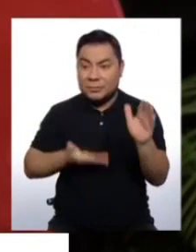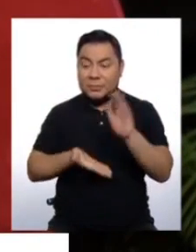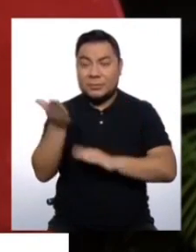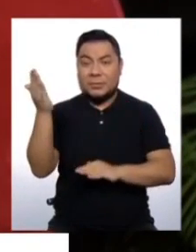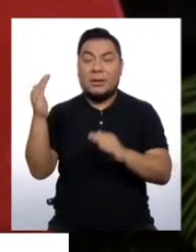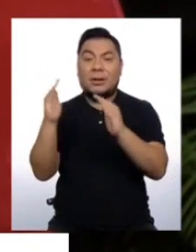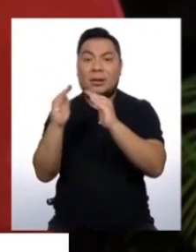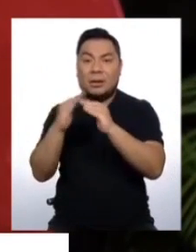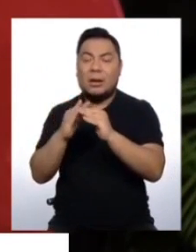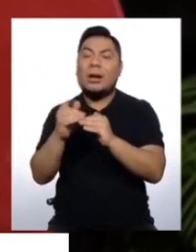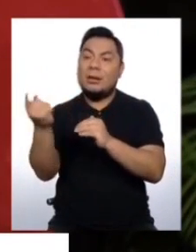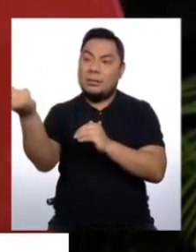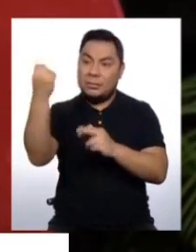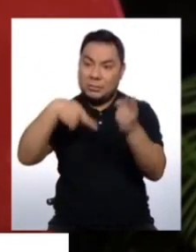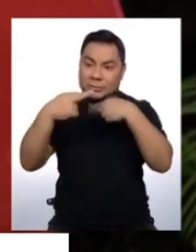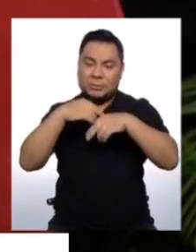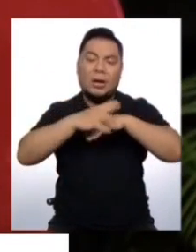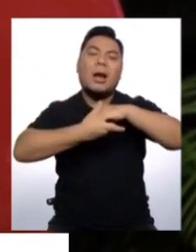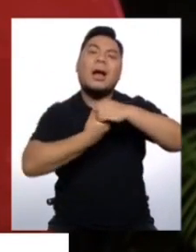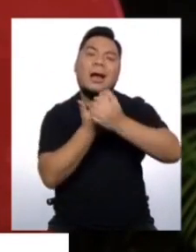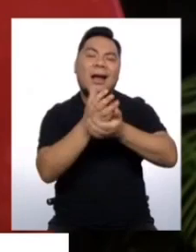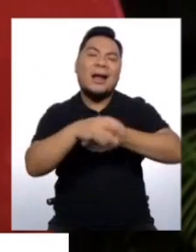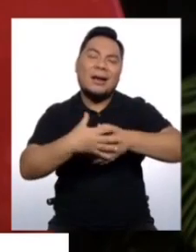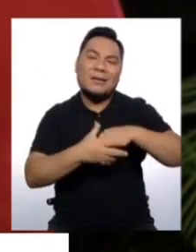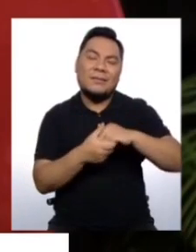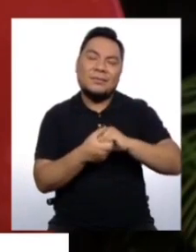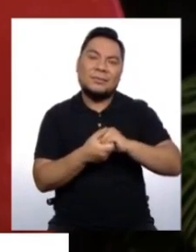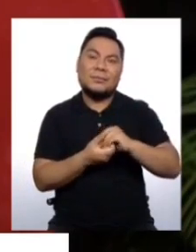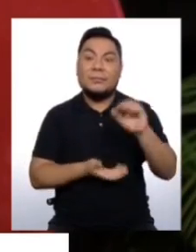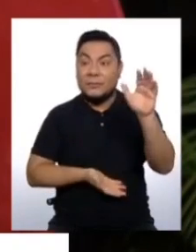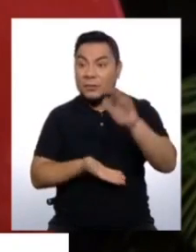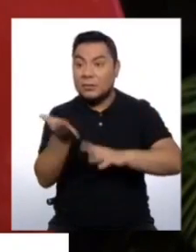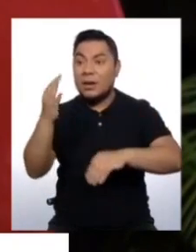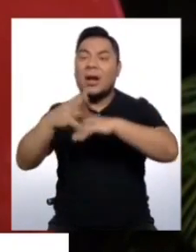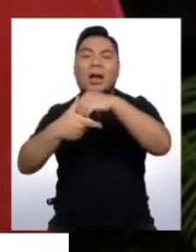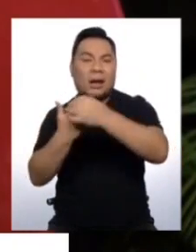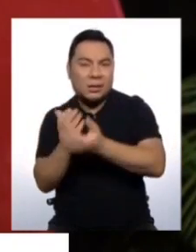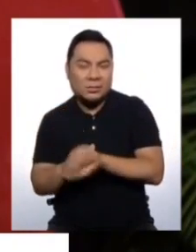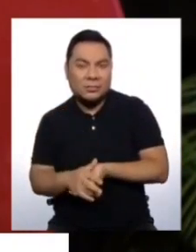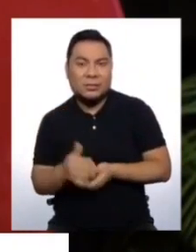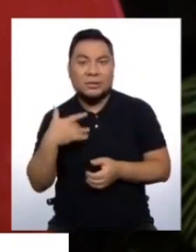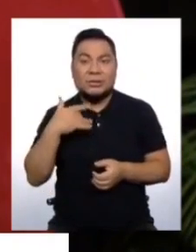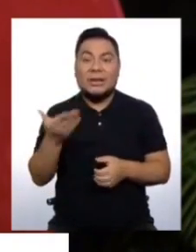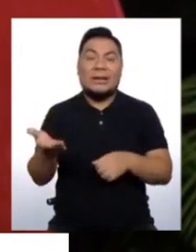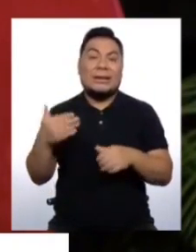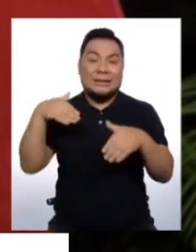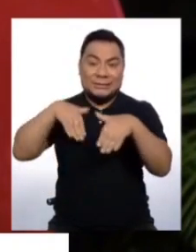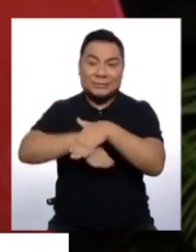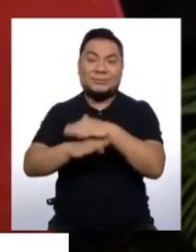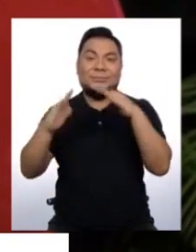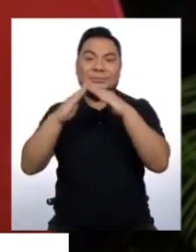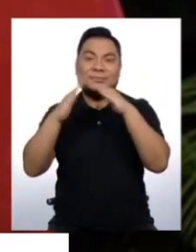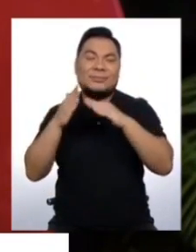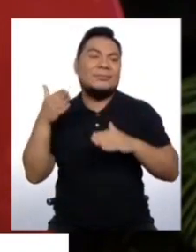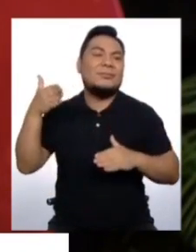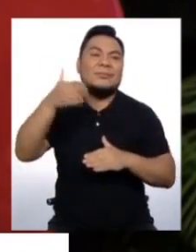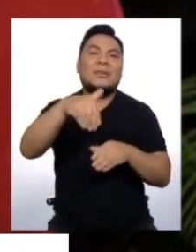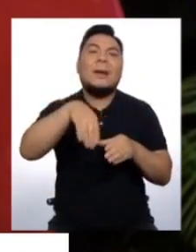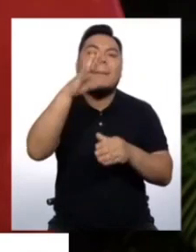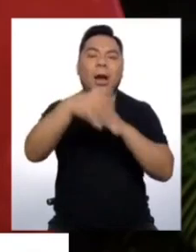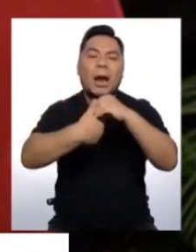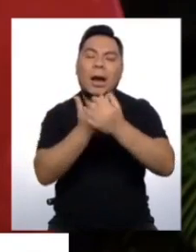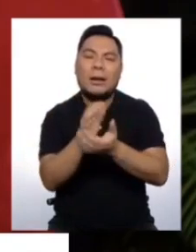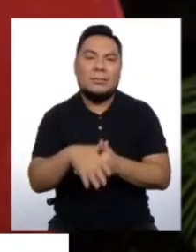lavo las manos con agua y jabón. Regreso a mi casa, antes de tocar nada en mi casa, directo al baño y me lavo con agua y